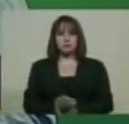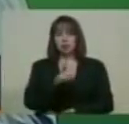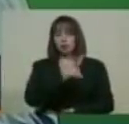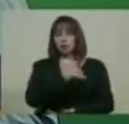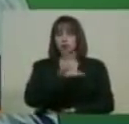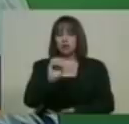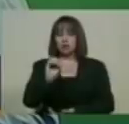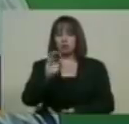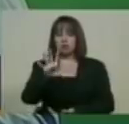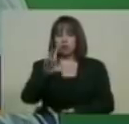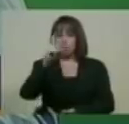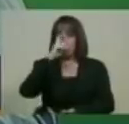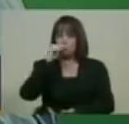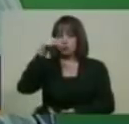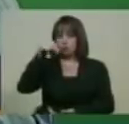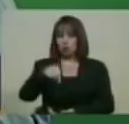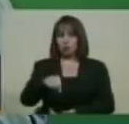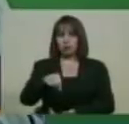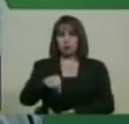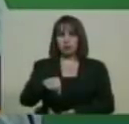205 años hoy.